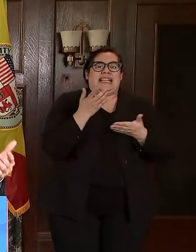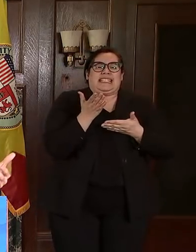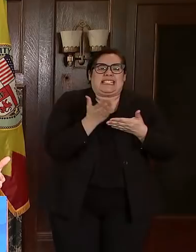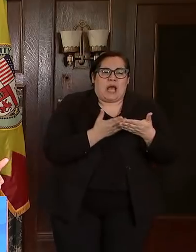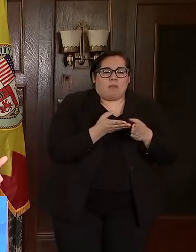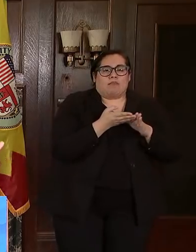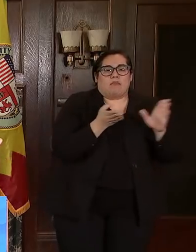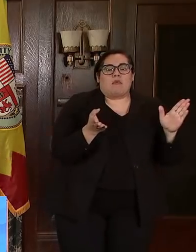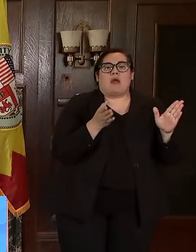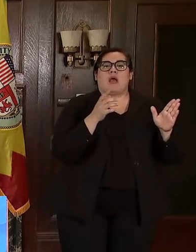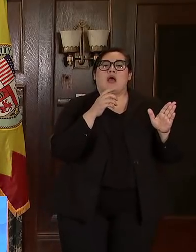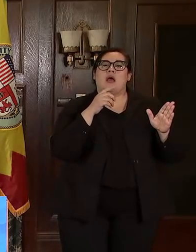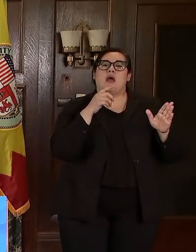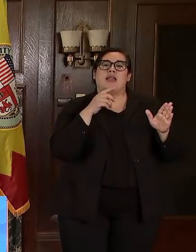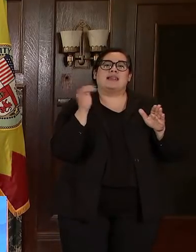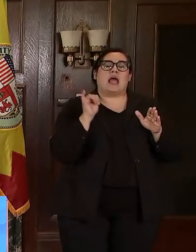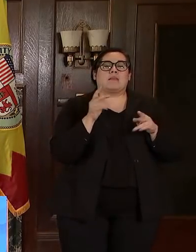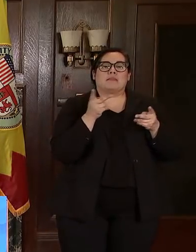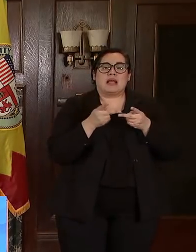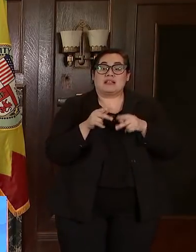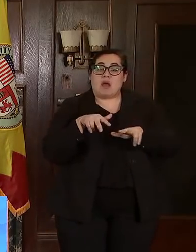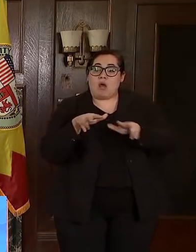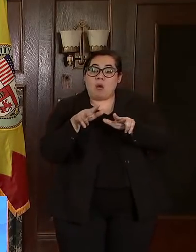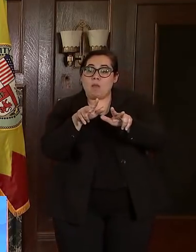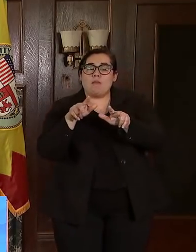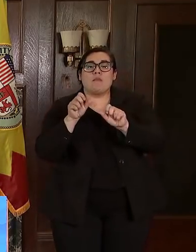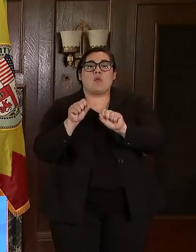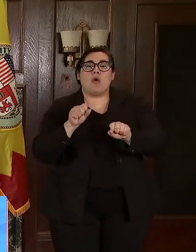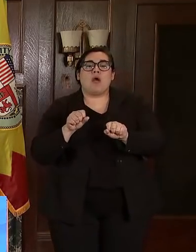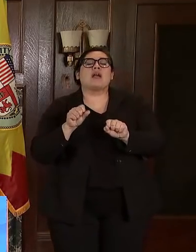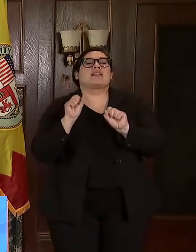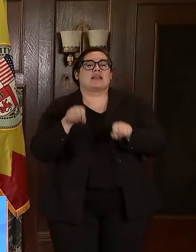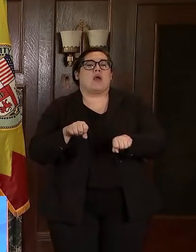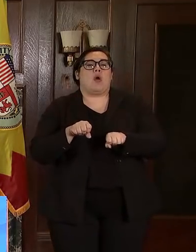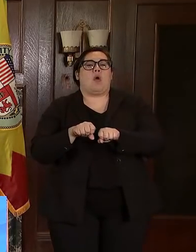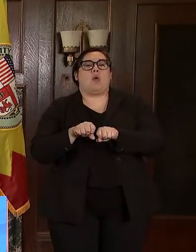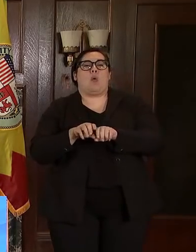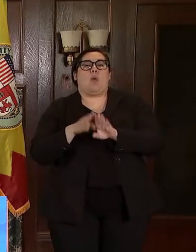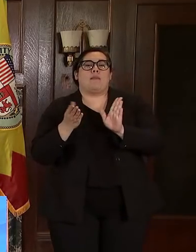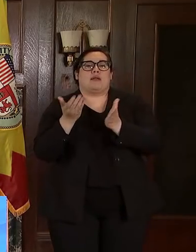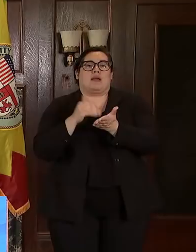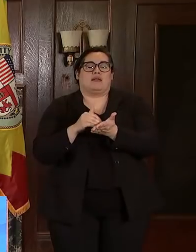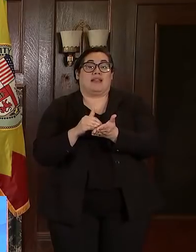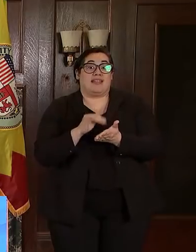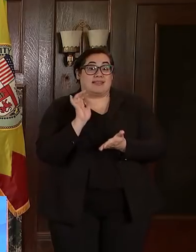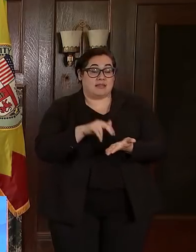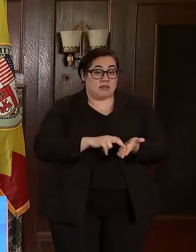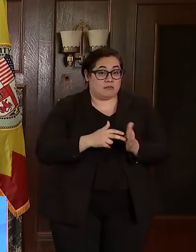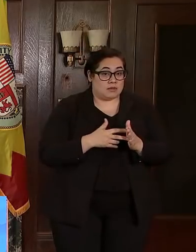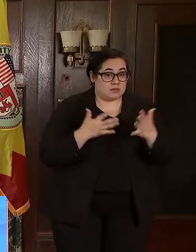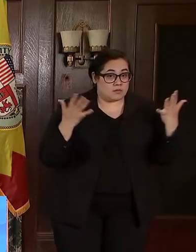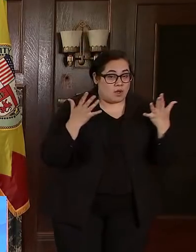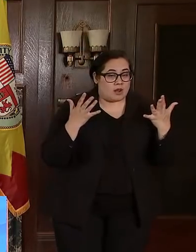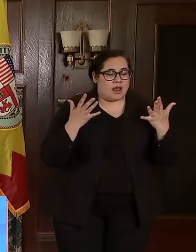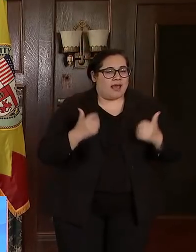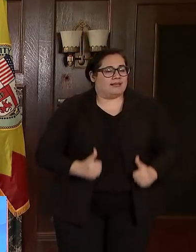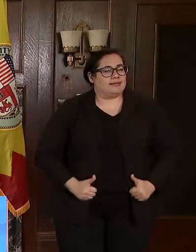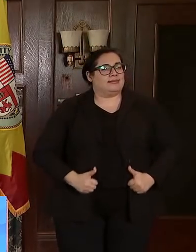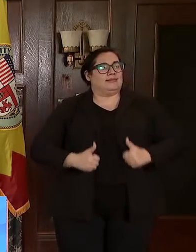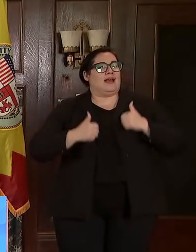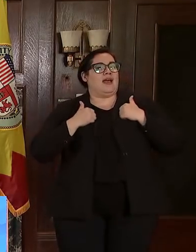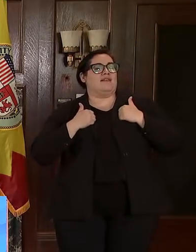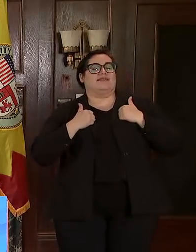como senderos para caminar podrán abrir de nuevo. Esto significa que la vida no